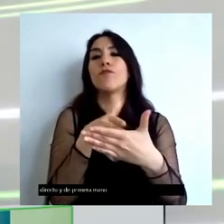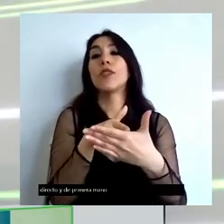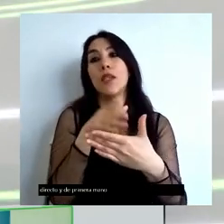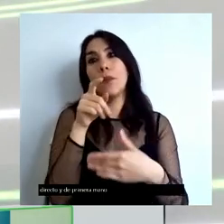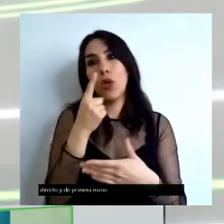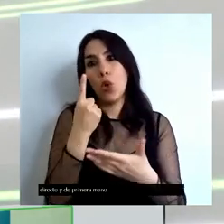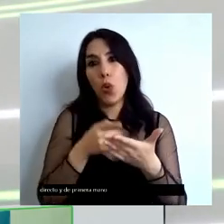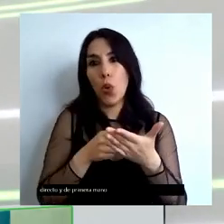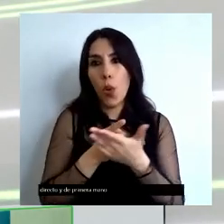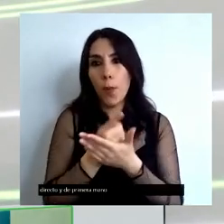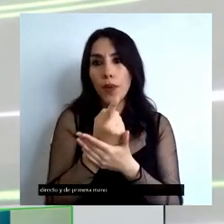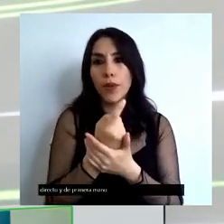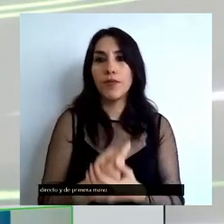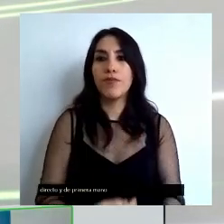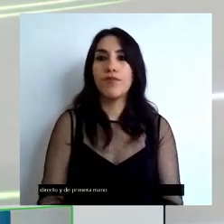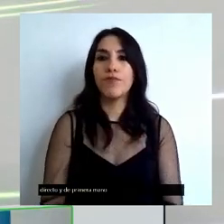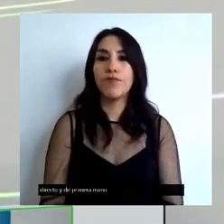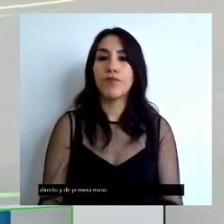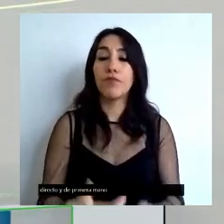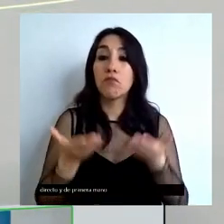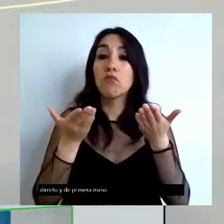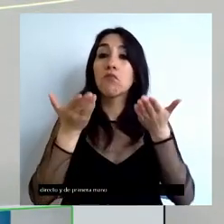de inclusión laboral.